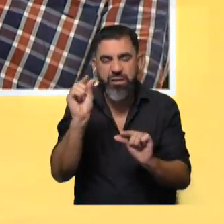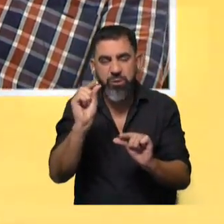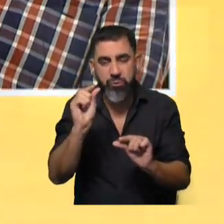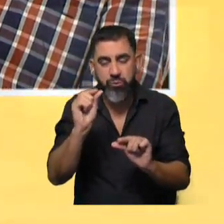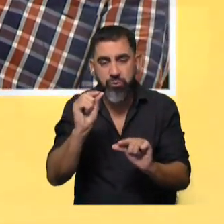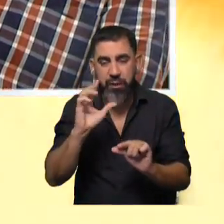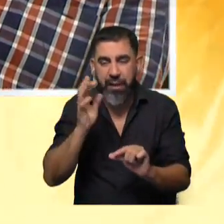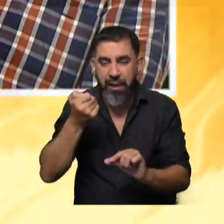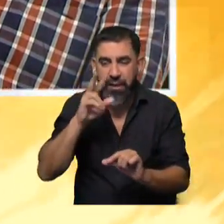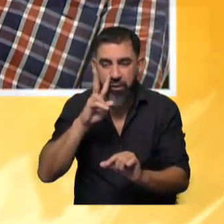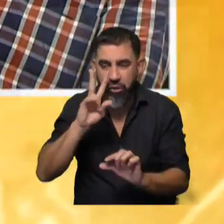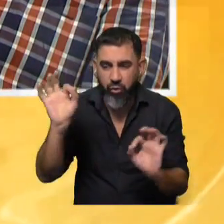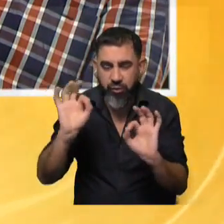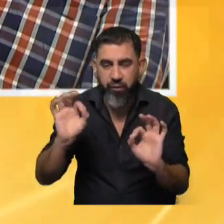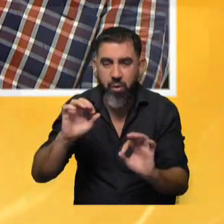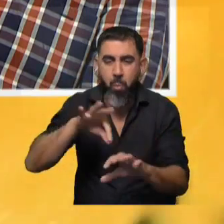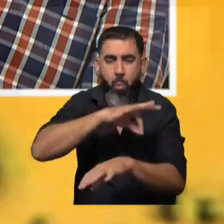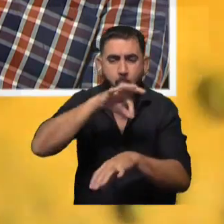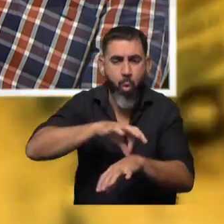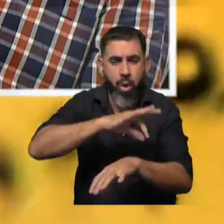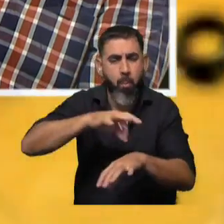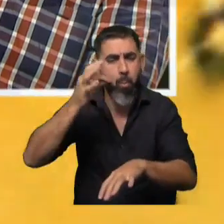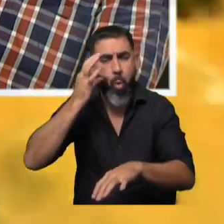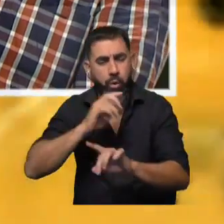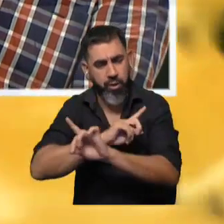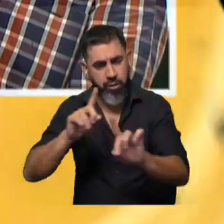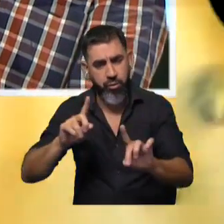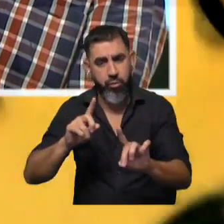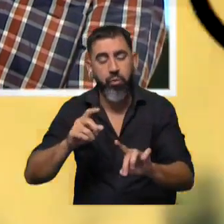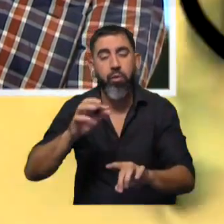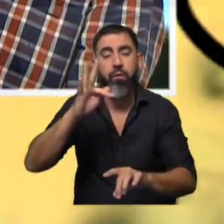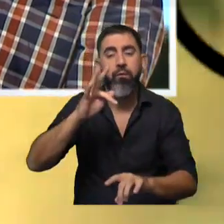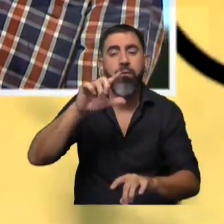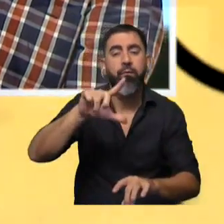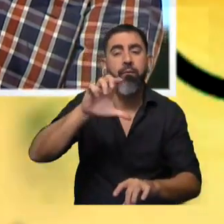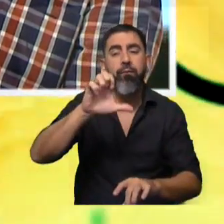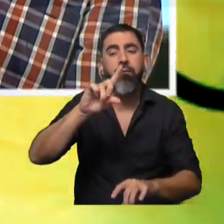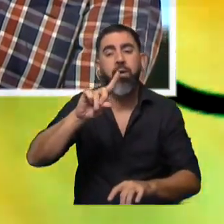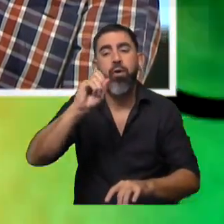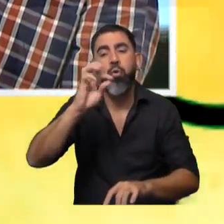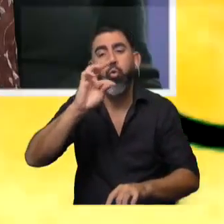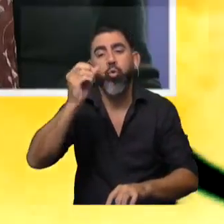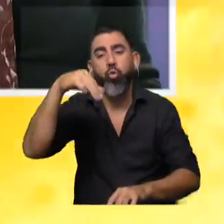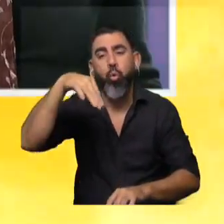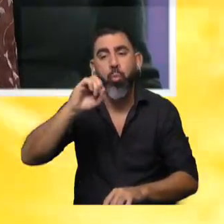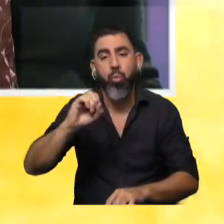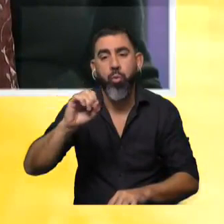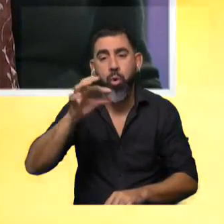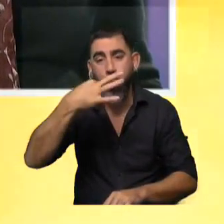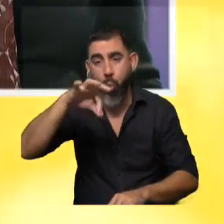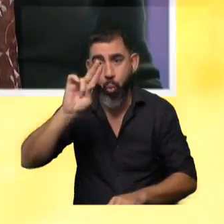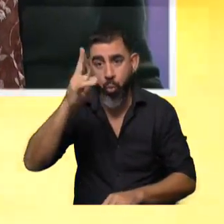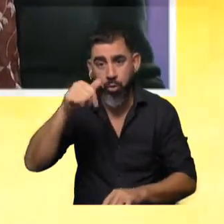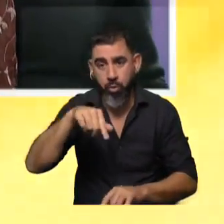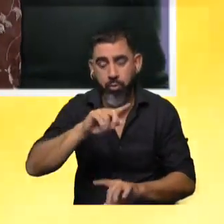como dije en el arranque, no es ni mosca, ni mosquito, ni mosquita. Es flebótomo. ¿Es el único tipo de flebótomo que hay en Uruguay? No.